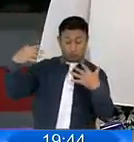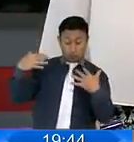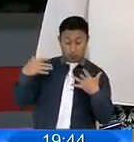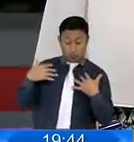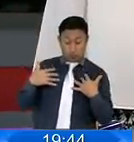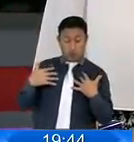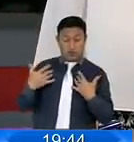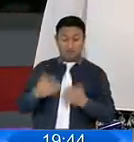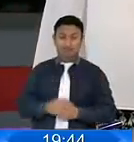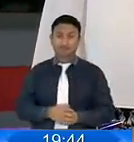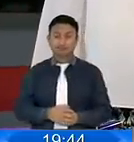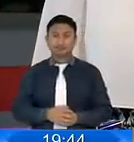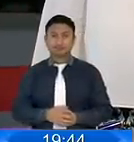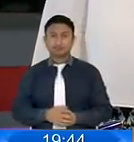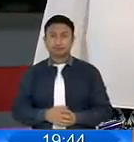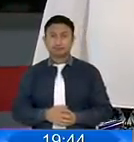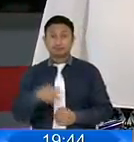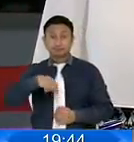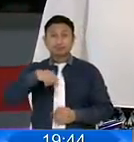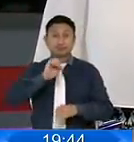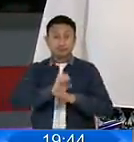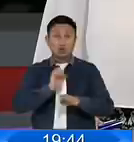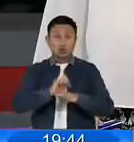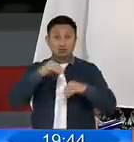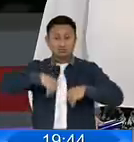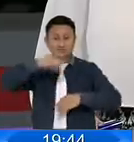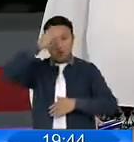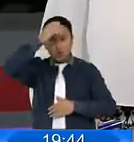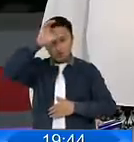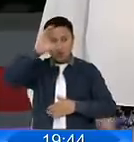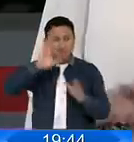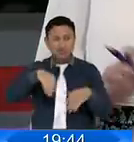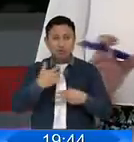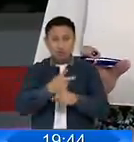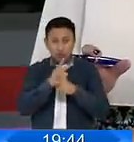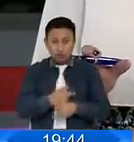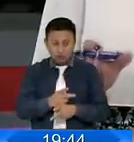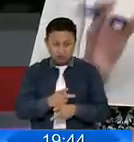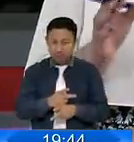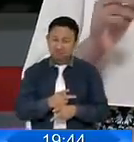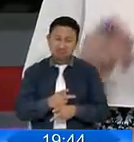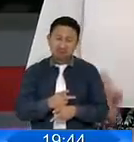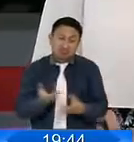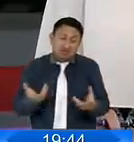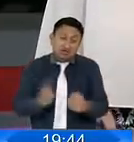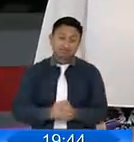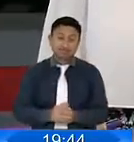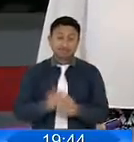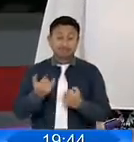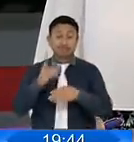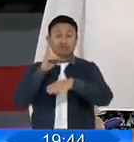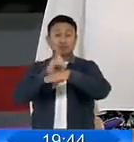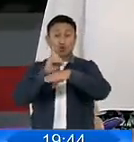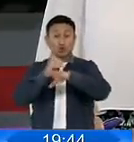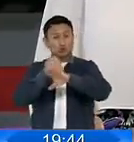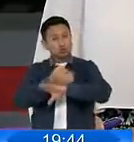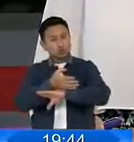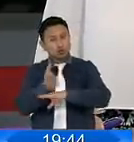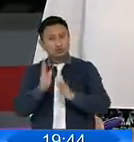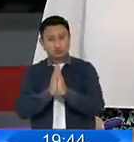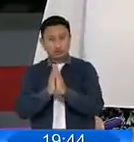sol. En nuestro país la cultura para proteger la piel es escasa, por ello los expertos recomiendan tomar medidas a